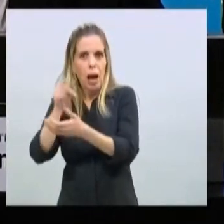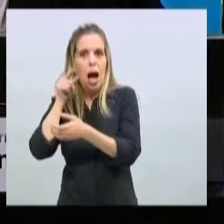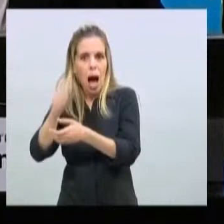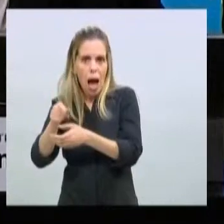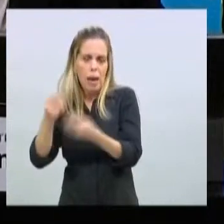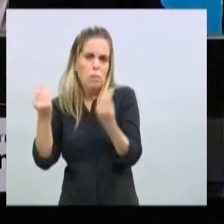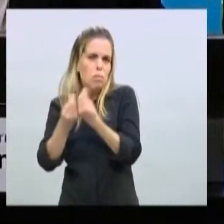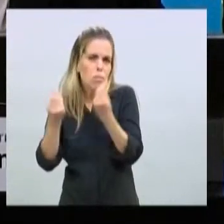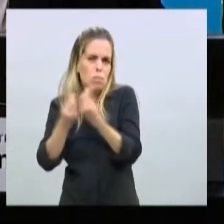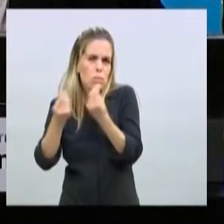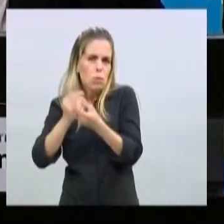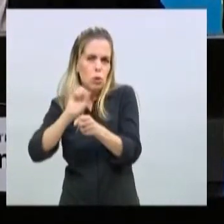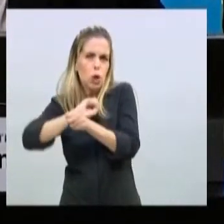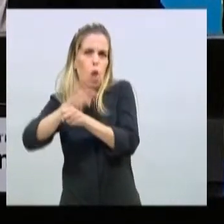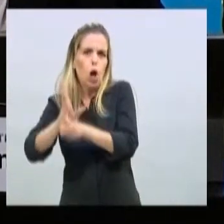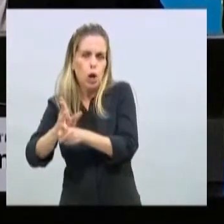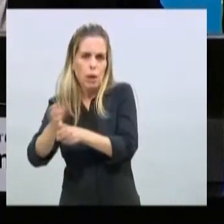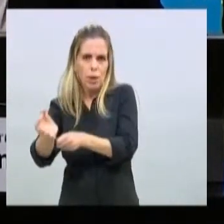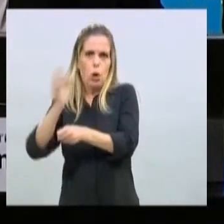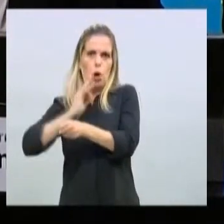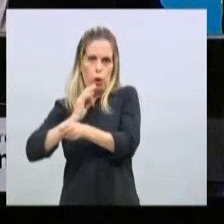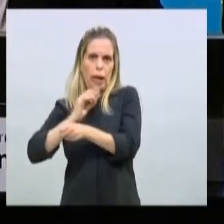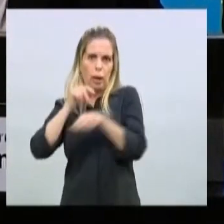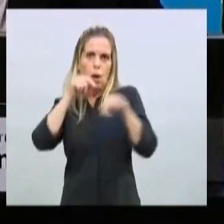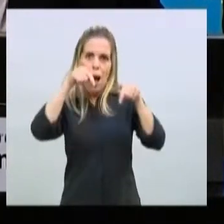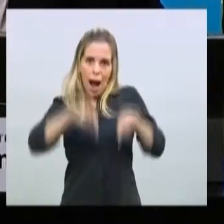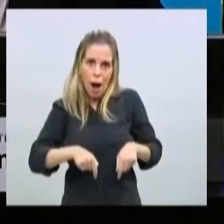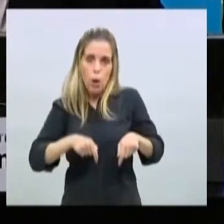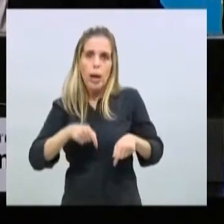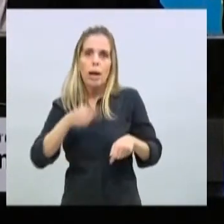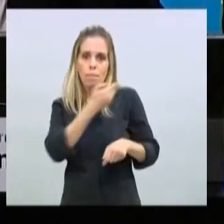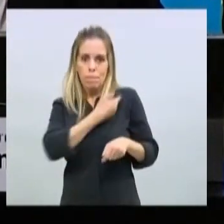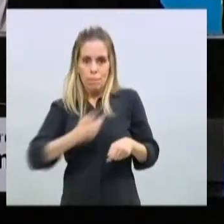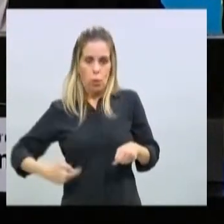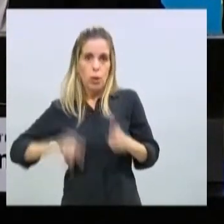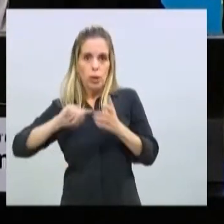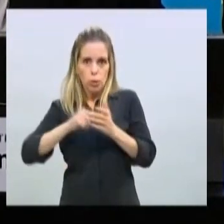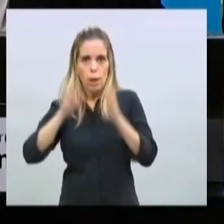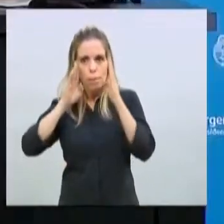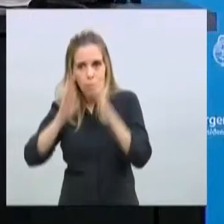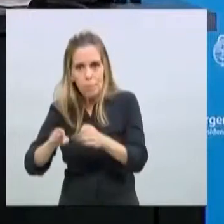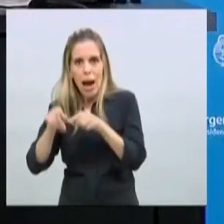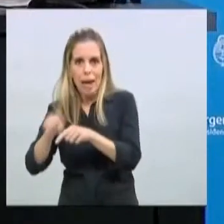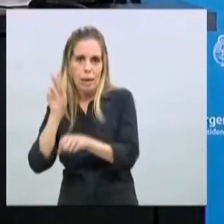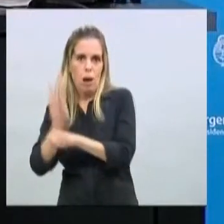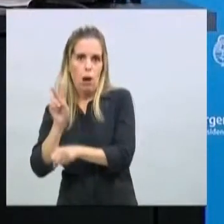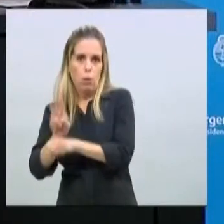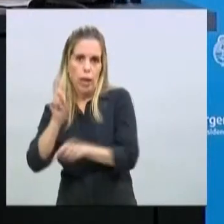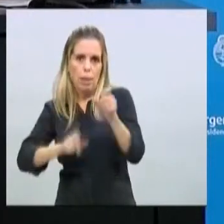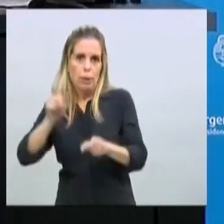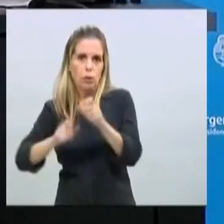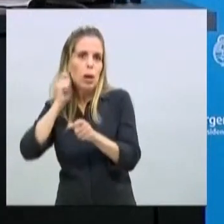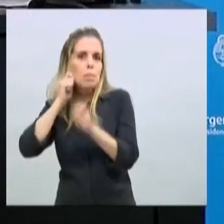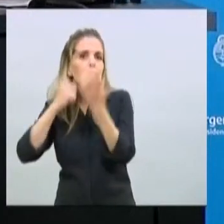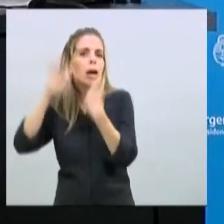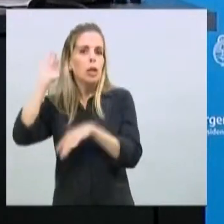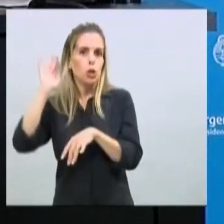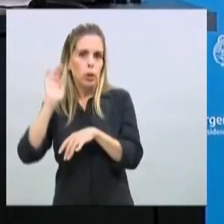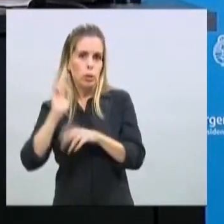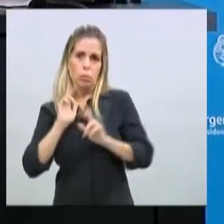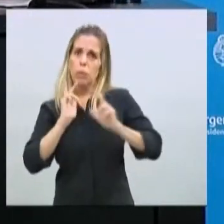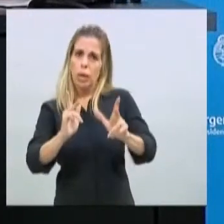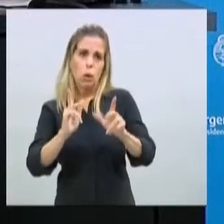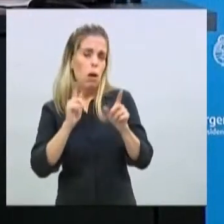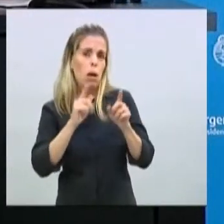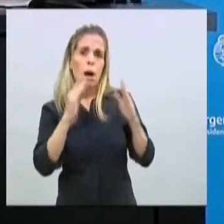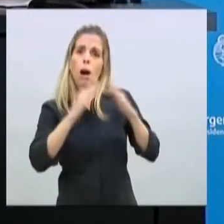cuál es el plan específico que estamos siguiendo para esas zonas que ya sabíamos que eran las más vulnerables. Por eso, como dije, seguimos en